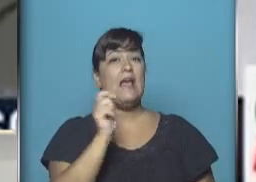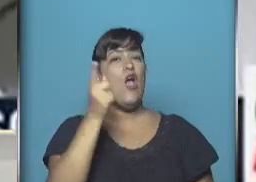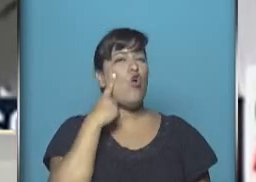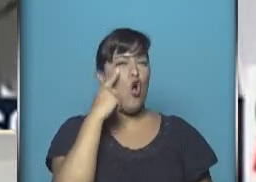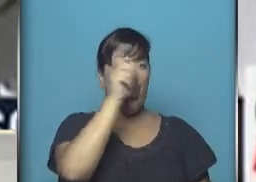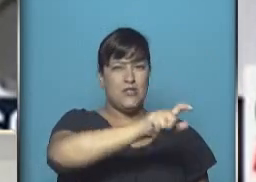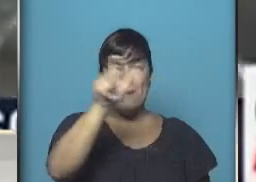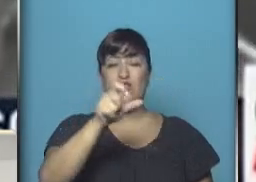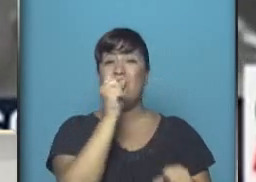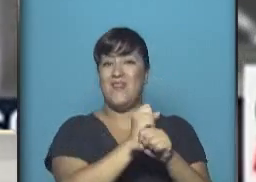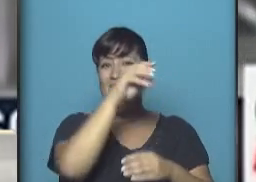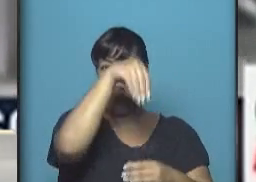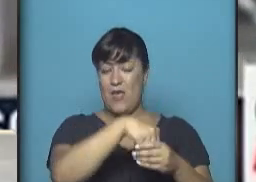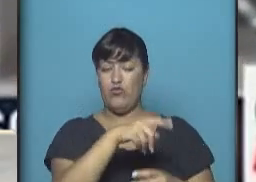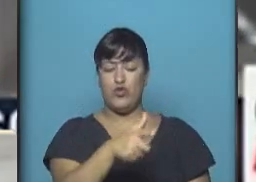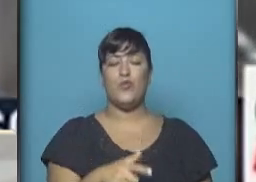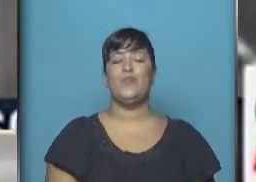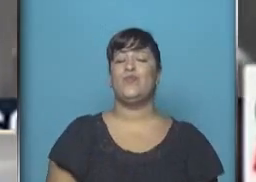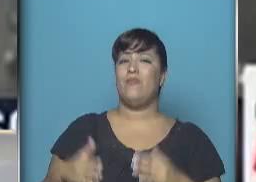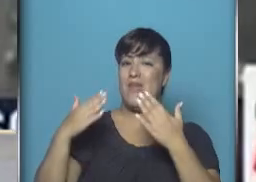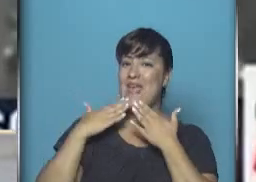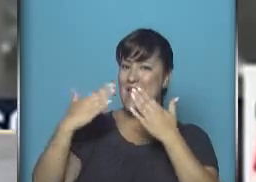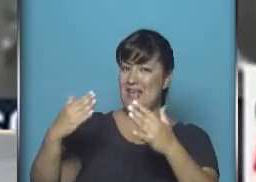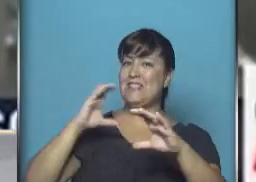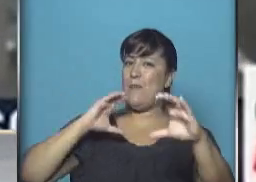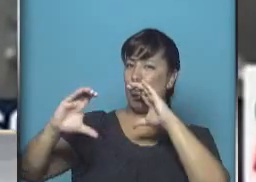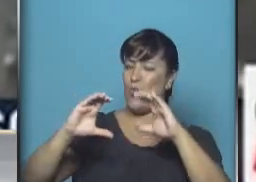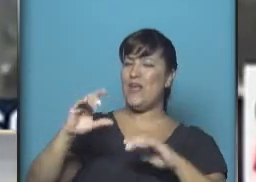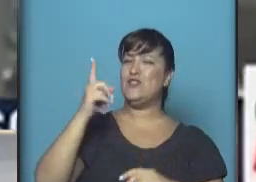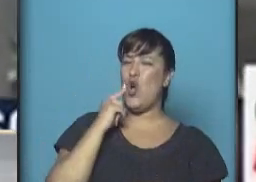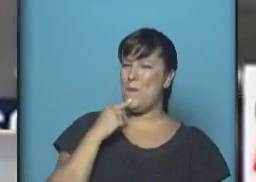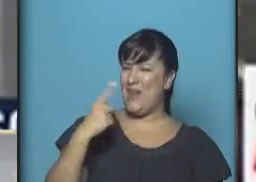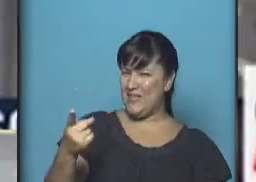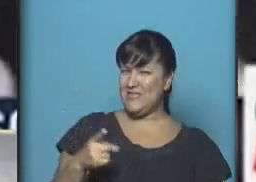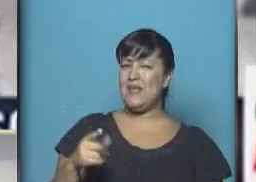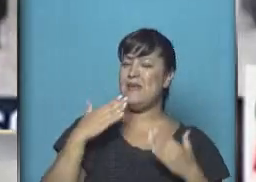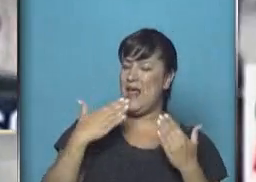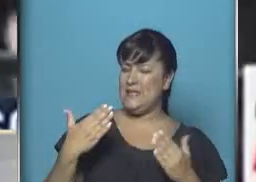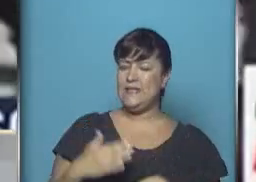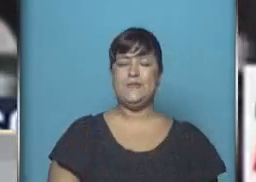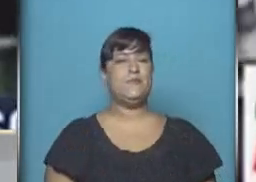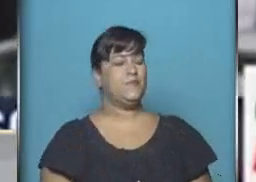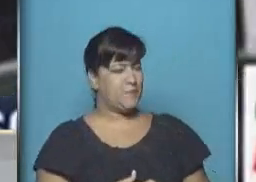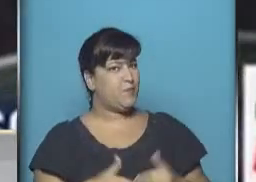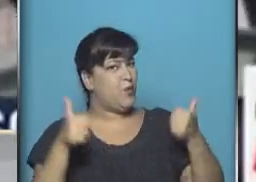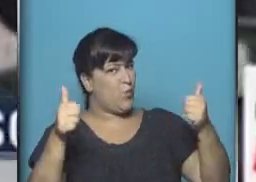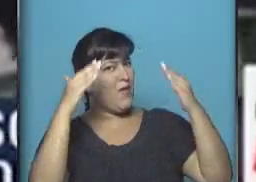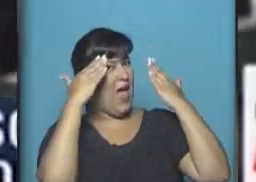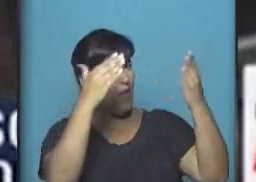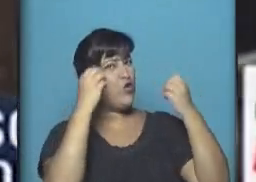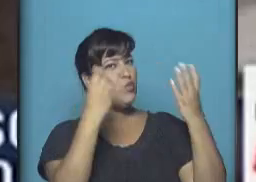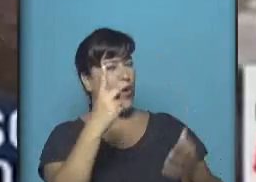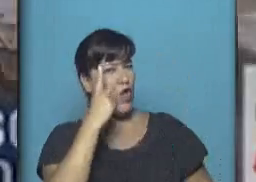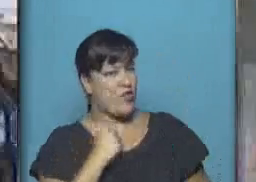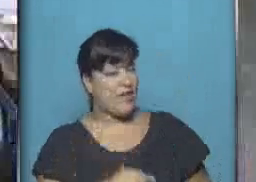personas que trabajaban ahí. Lourdes García, gracias por esta comunicación con la Televisión Pública Argentina. Muy bien, adiós, buenos días. Sí,